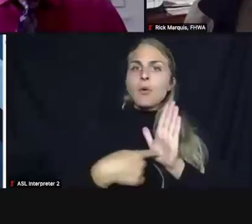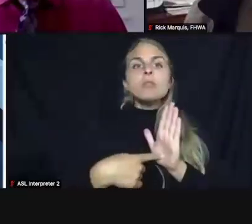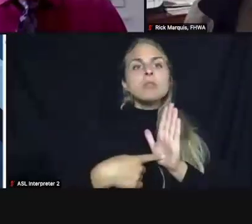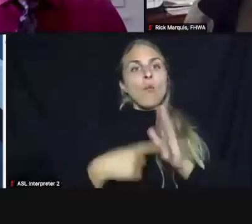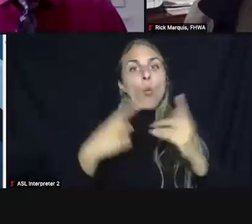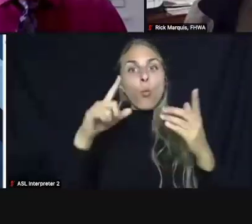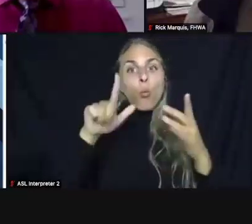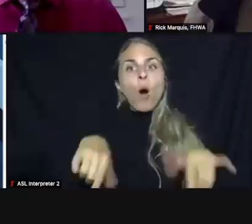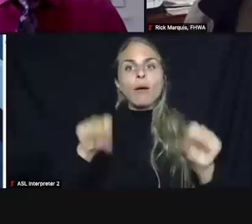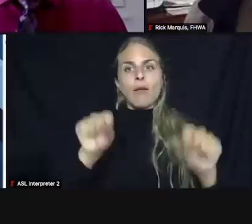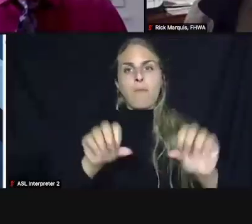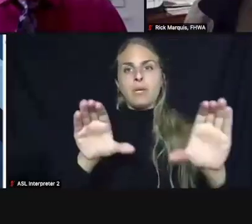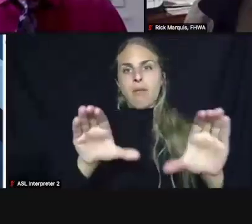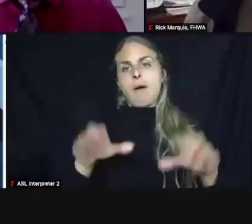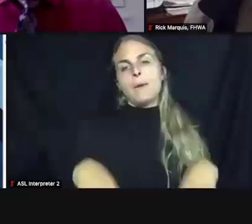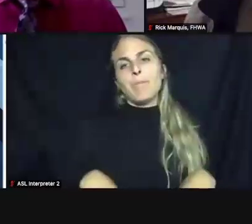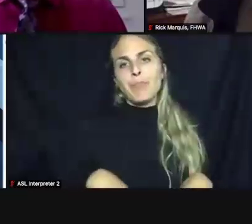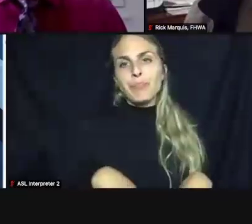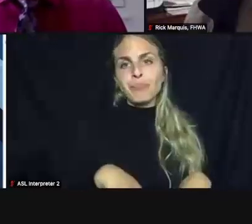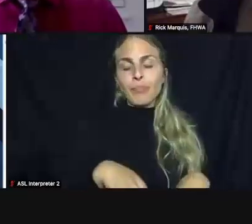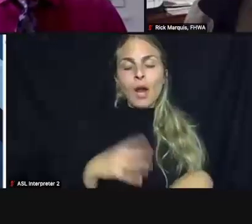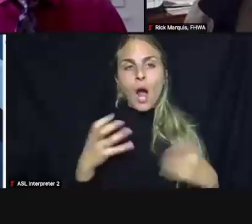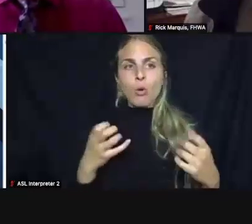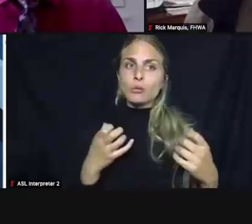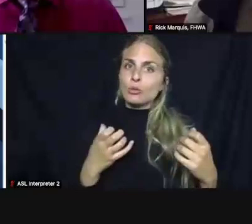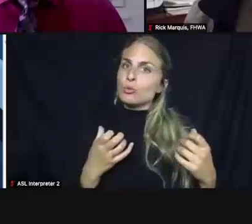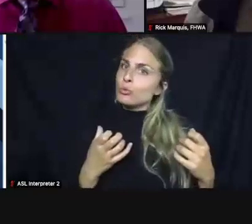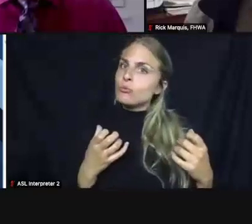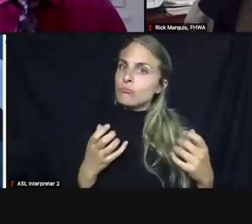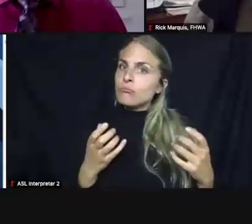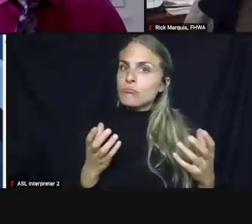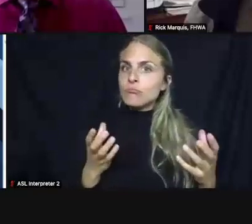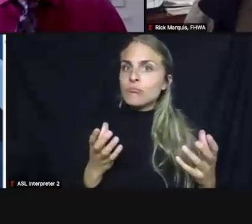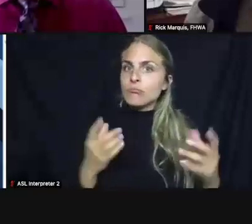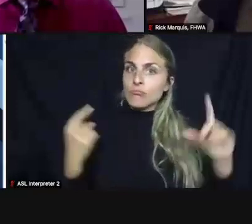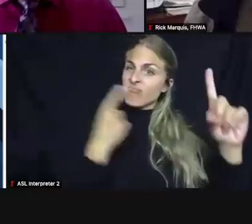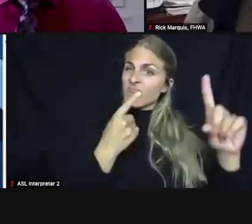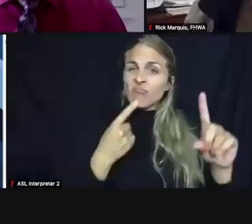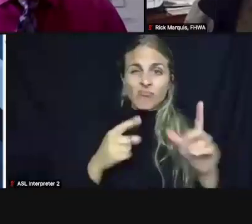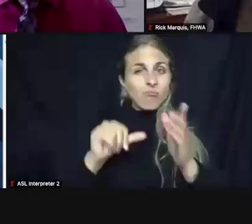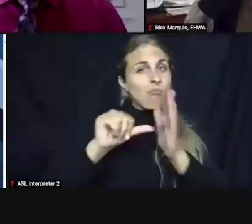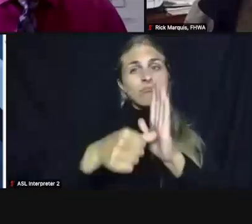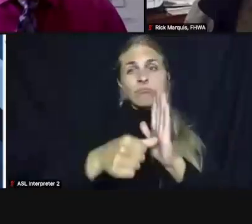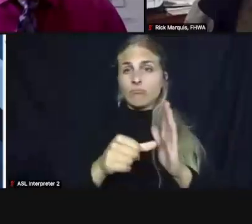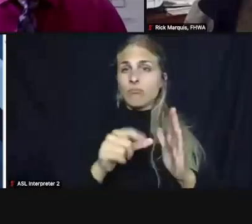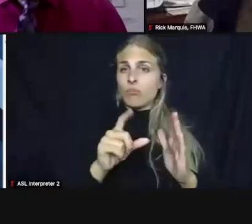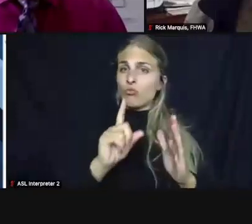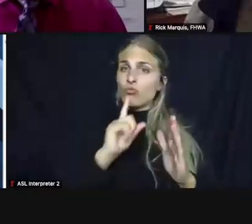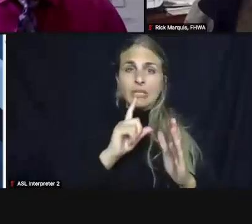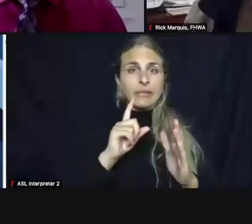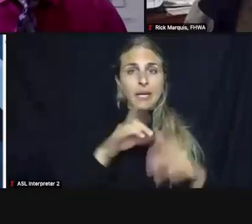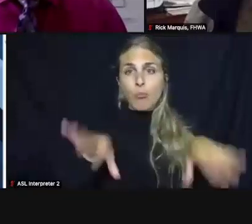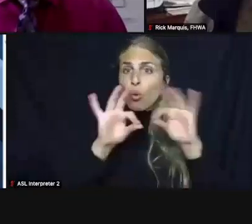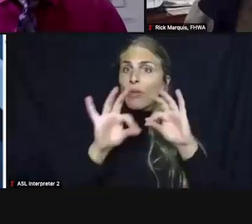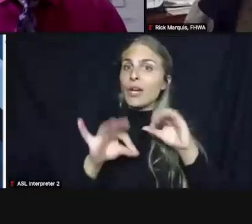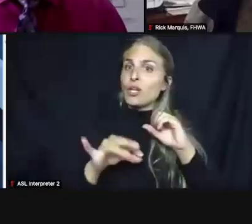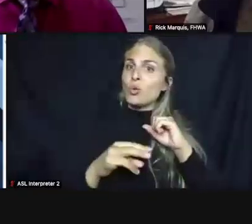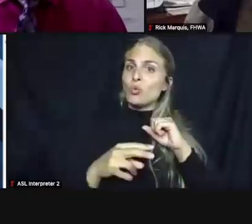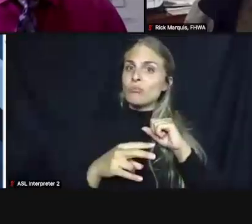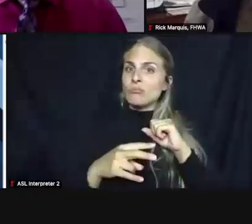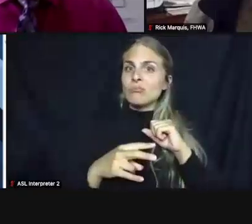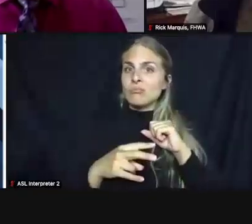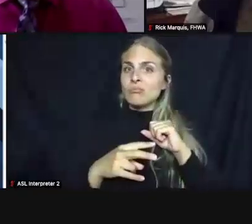Quisiera ver ejemplos concretos de acciones que se pueden tomar. Y reitero